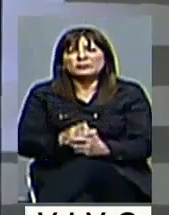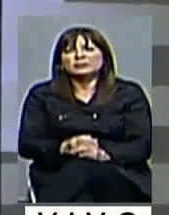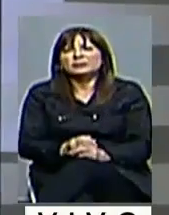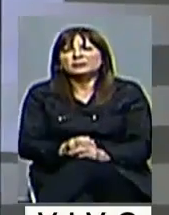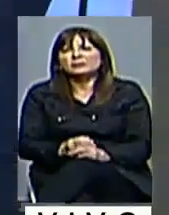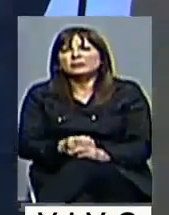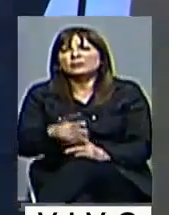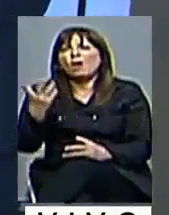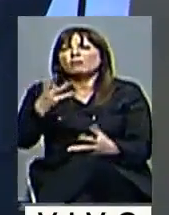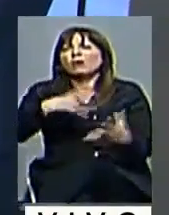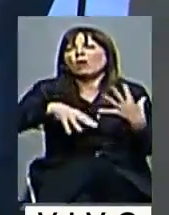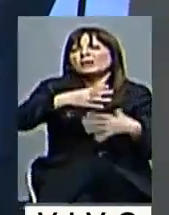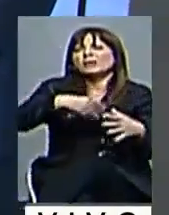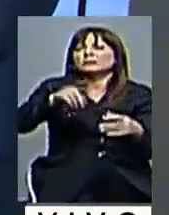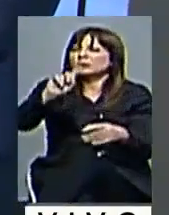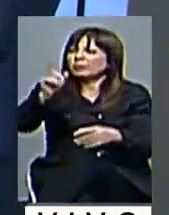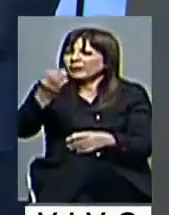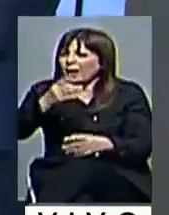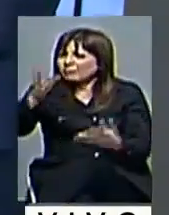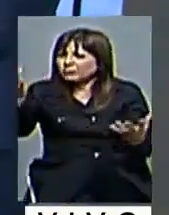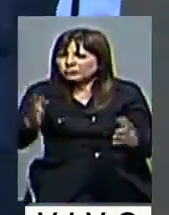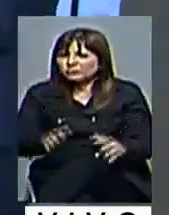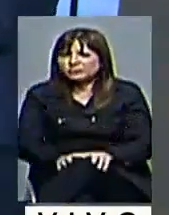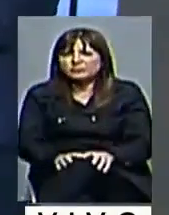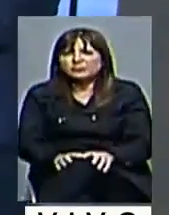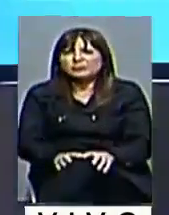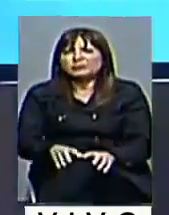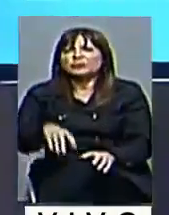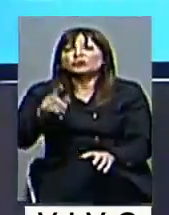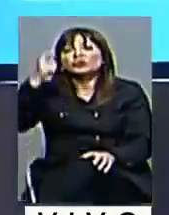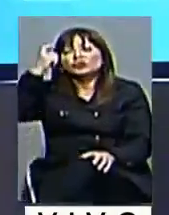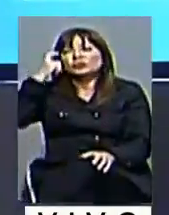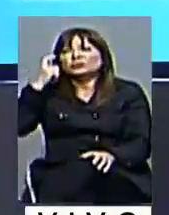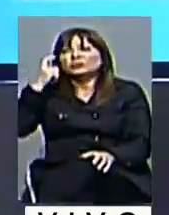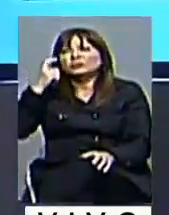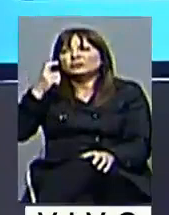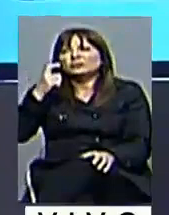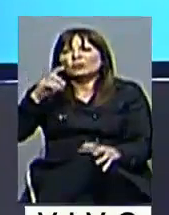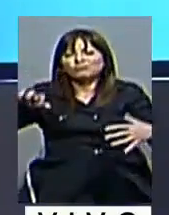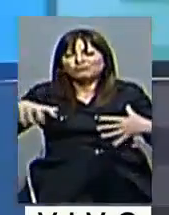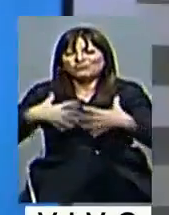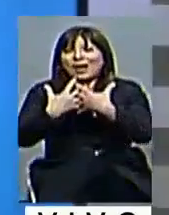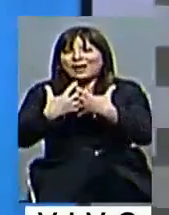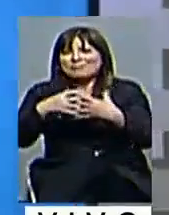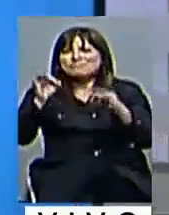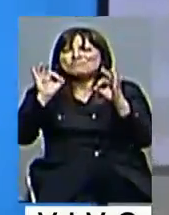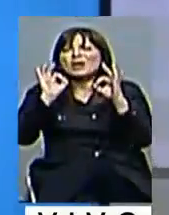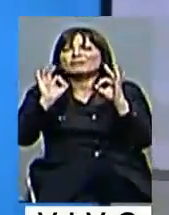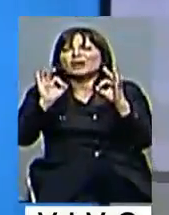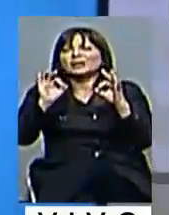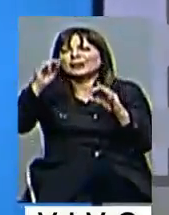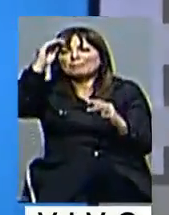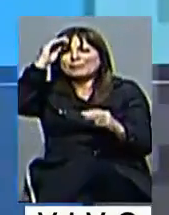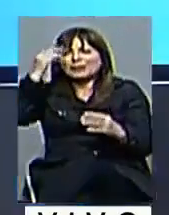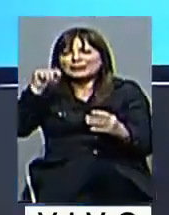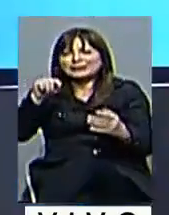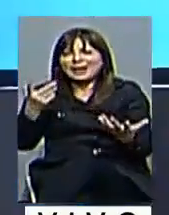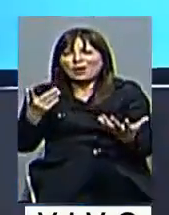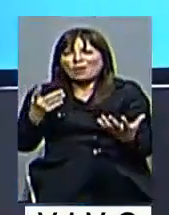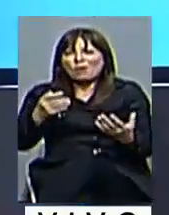No me digas, es combinación ideal, porque eso es como... Yo creo que va a haber una... amalgama perfecta en esta experiencia de juventud. Como dice la canción de Arjona.